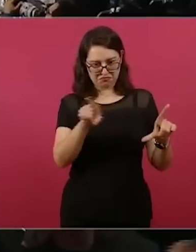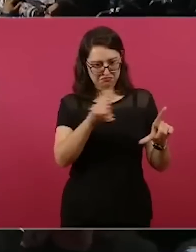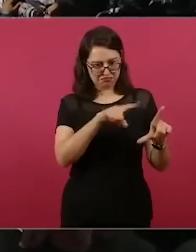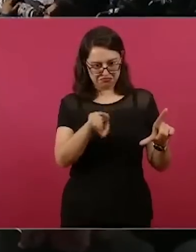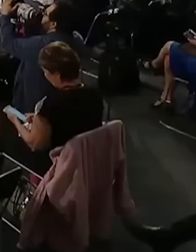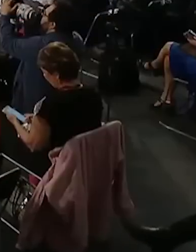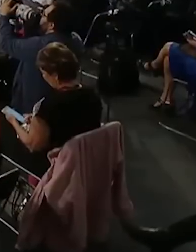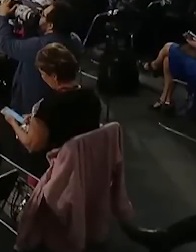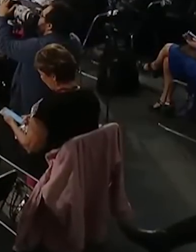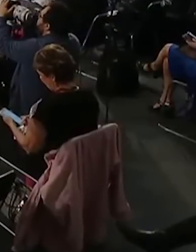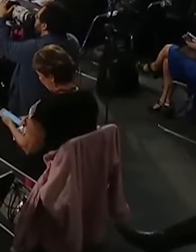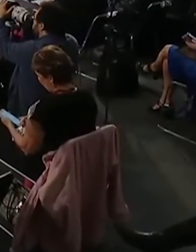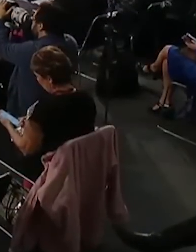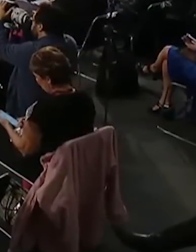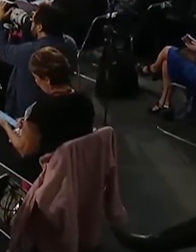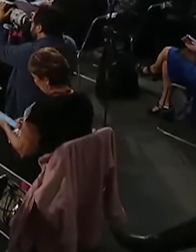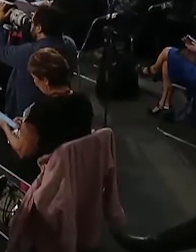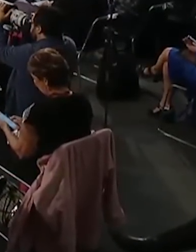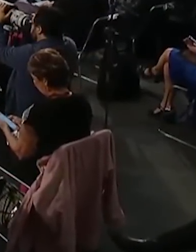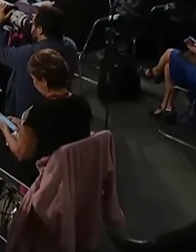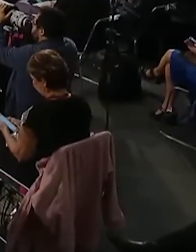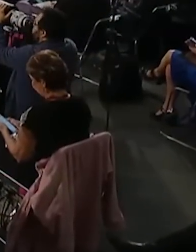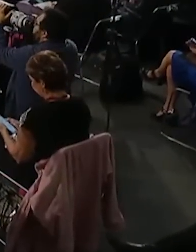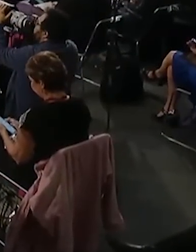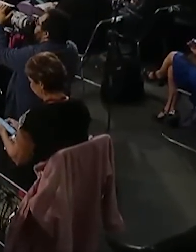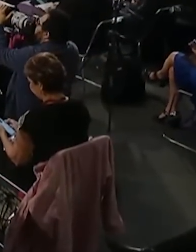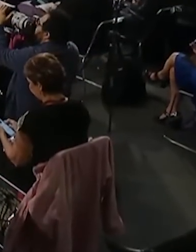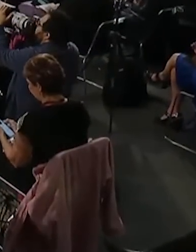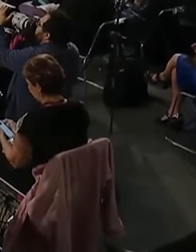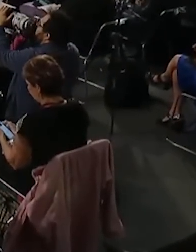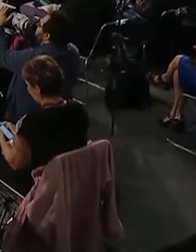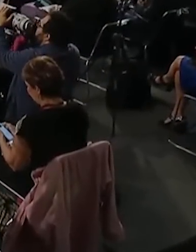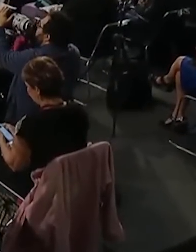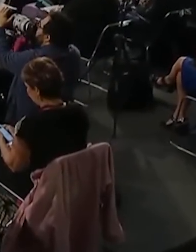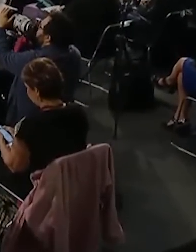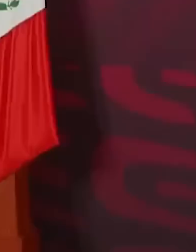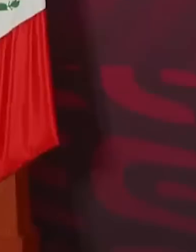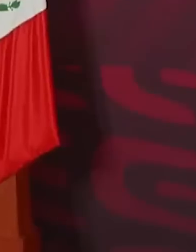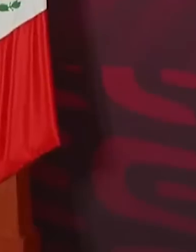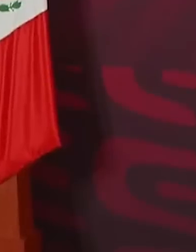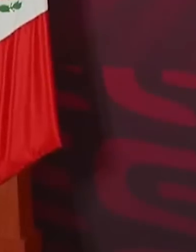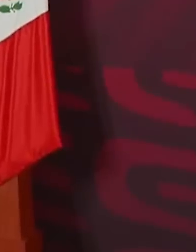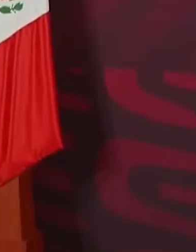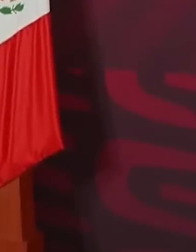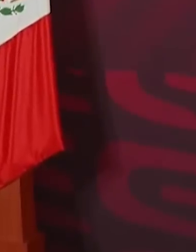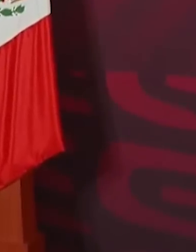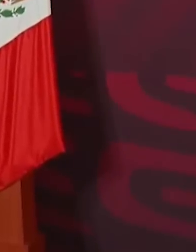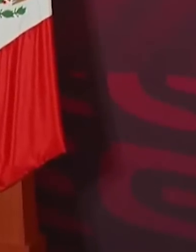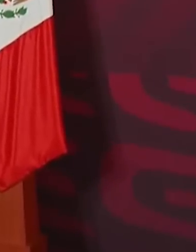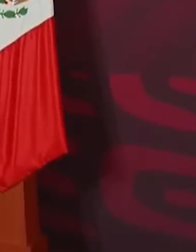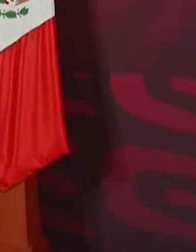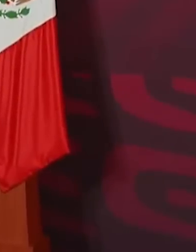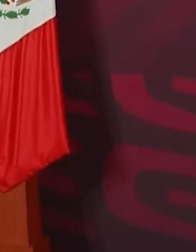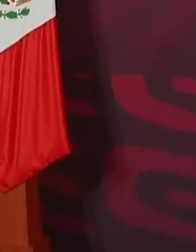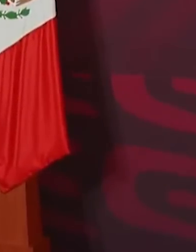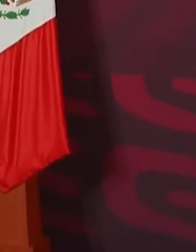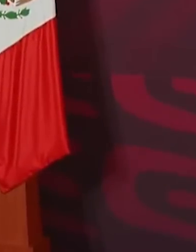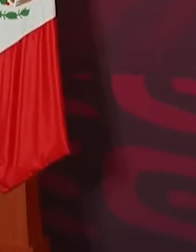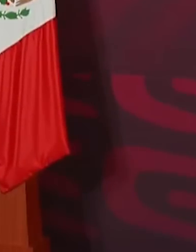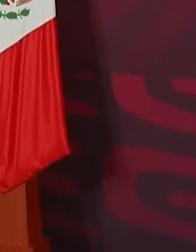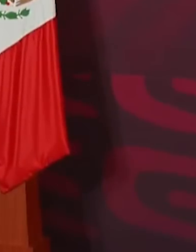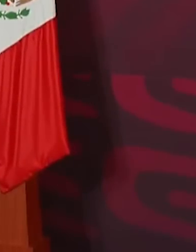establece todos los servidores públicos de la Federación en las entidades